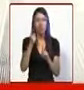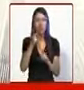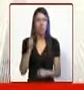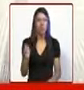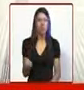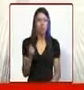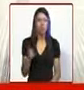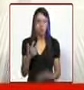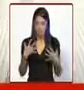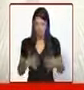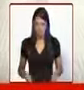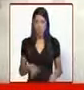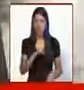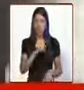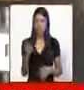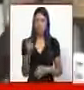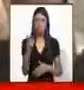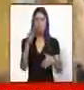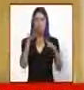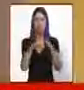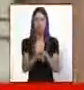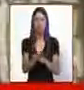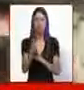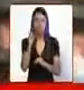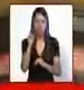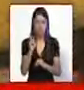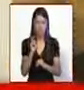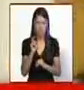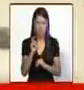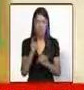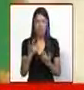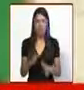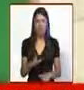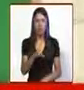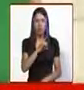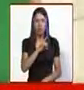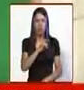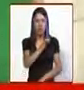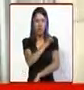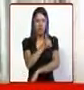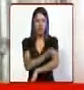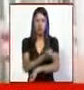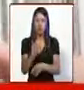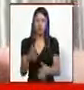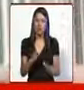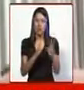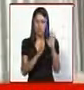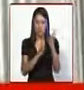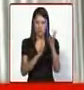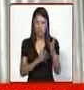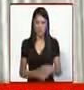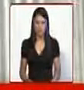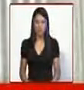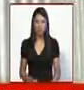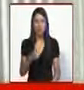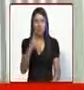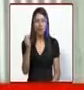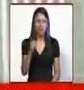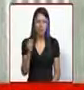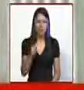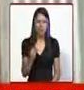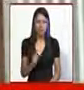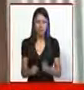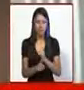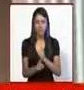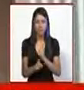con uniforme policial. Desde el Comando Departamental de la Policía ya se pronunciaron. Efectivamente, se ha dado